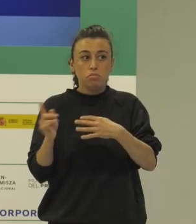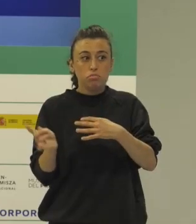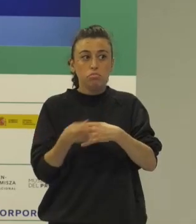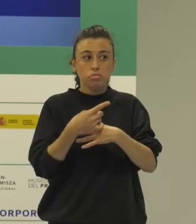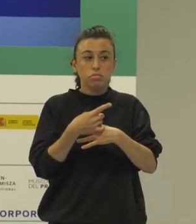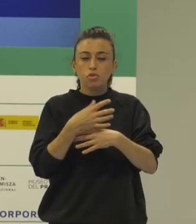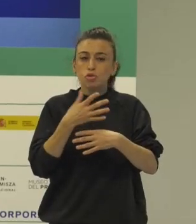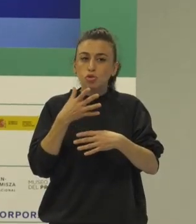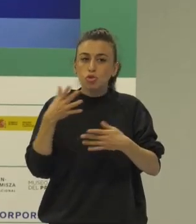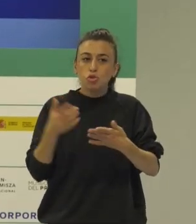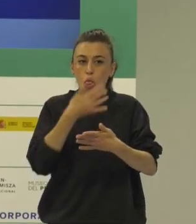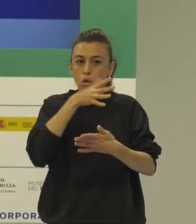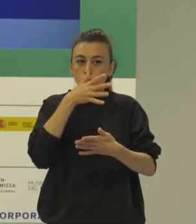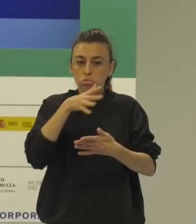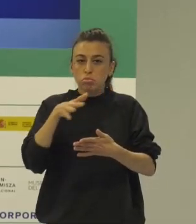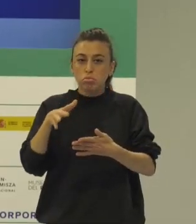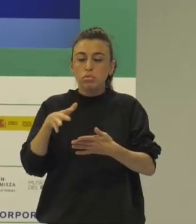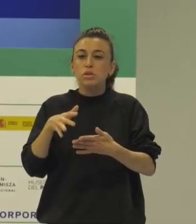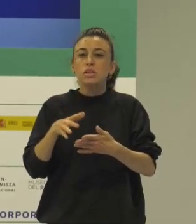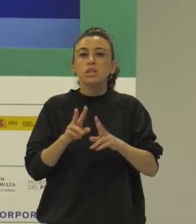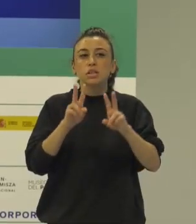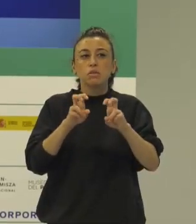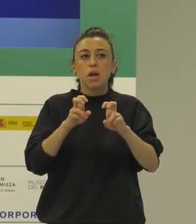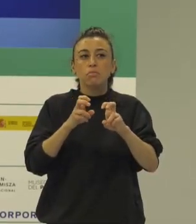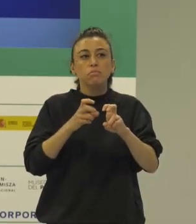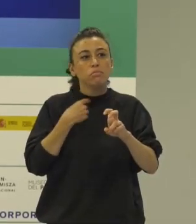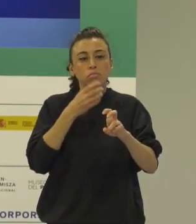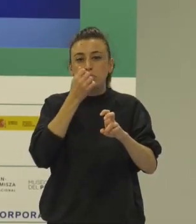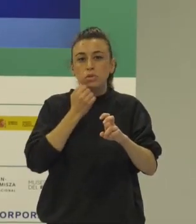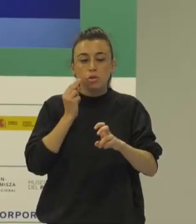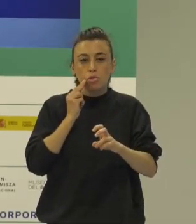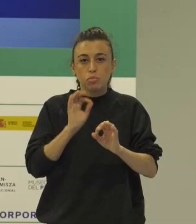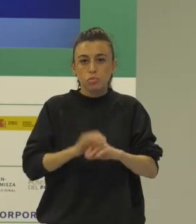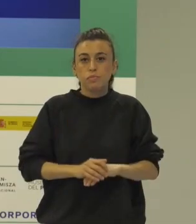terrorismo. La verdad que con esta situación de la Iglesia